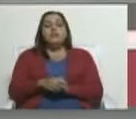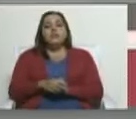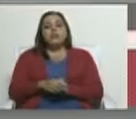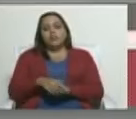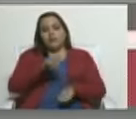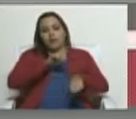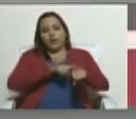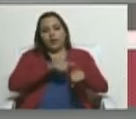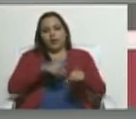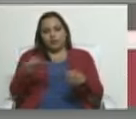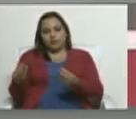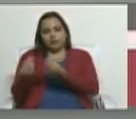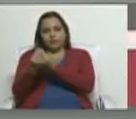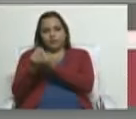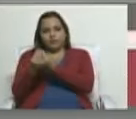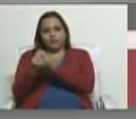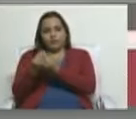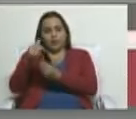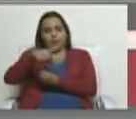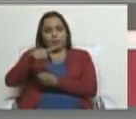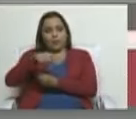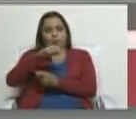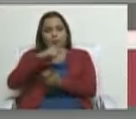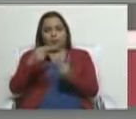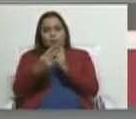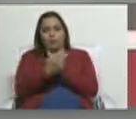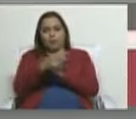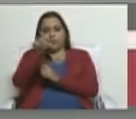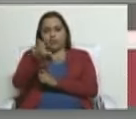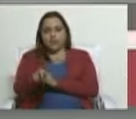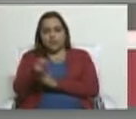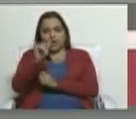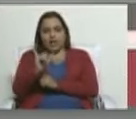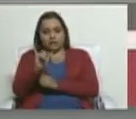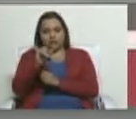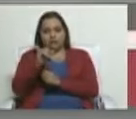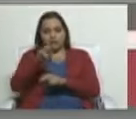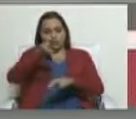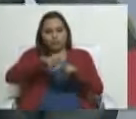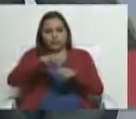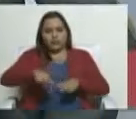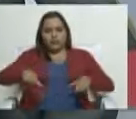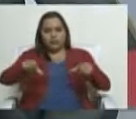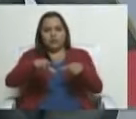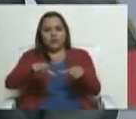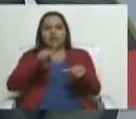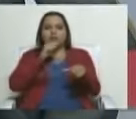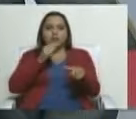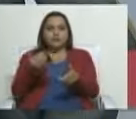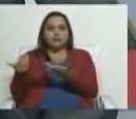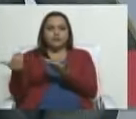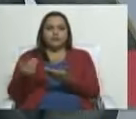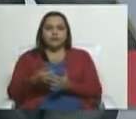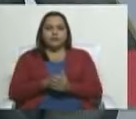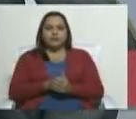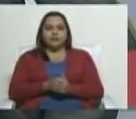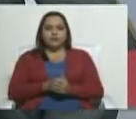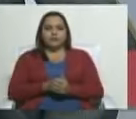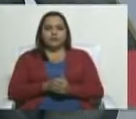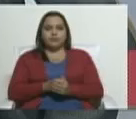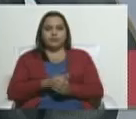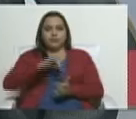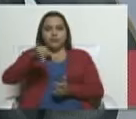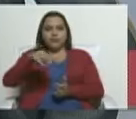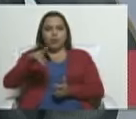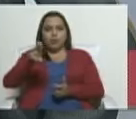Ahora nos acompaña en vivo y en directo en los estudios de 360 a alguien que precisamente estuvo en ese lugar. ¿A quién nos referimos? Vamos a ver la pantalla. A Juan